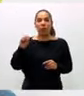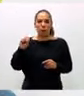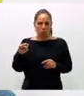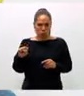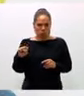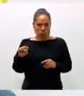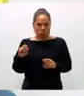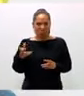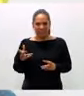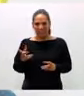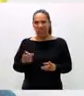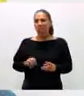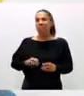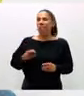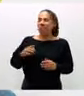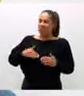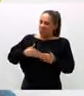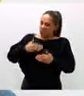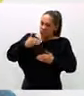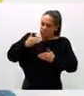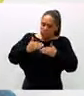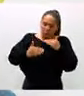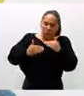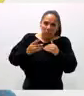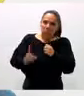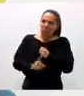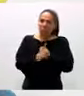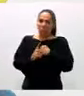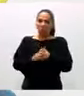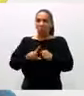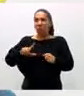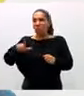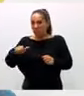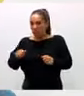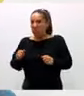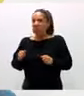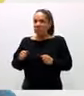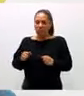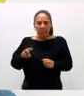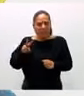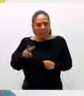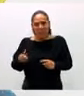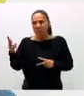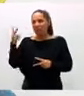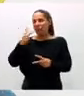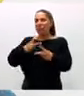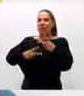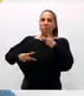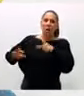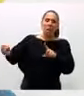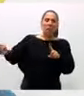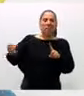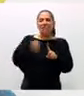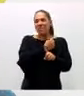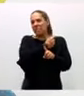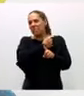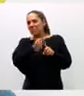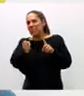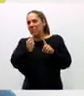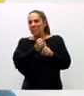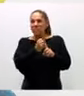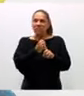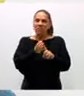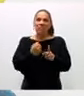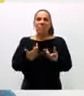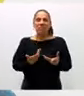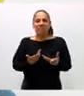disrupción, puede haber golpes, puede haber violencia. Esos son como elementos de conflictividad. No son